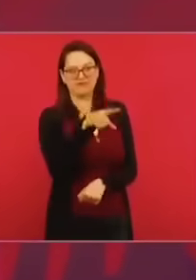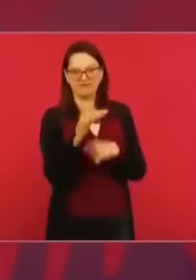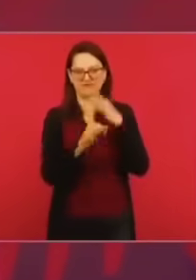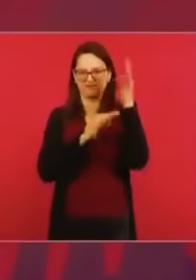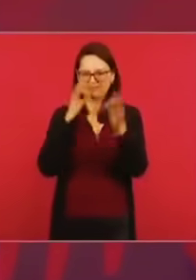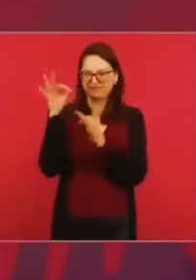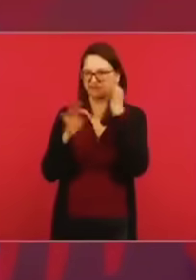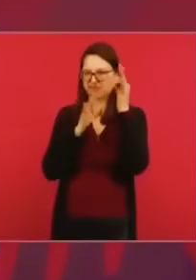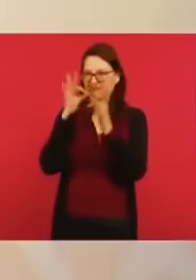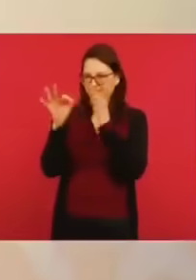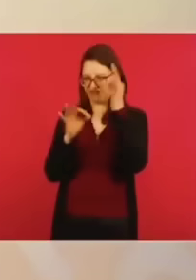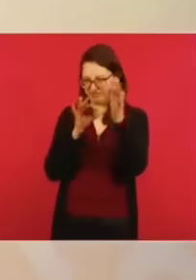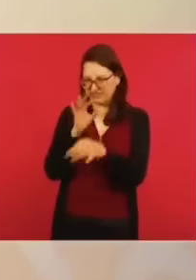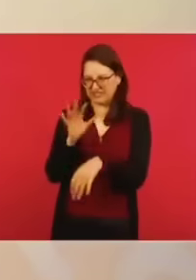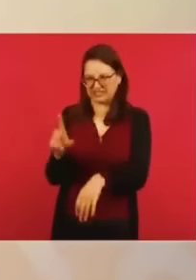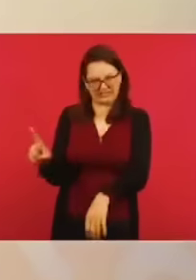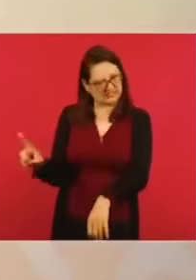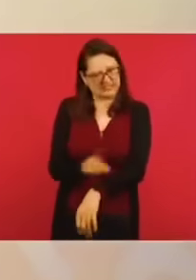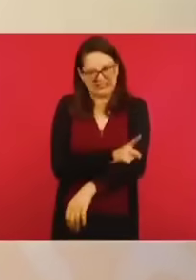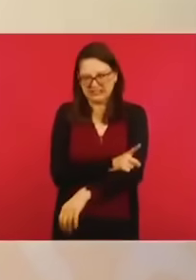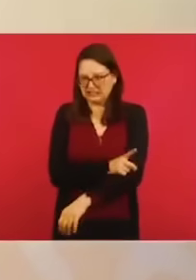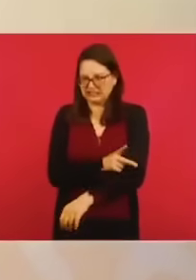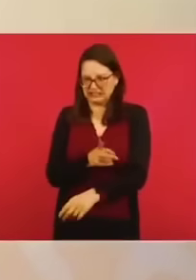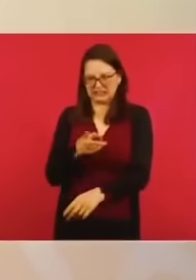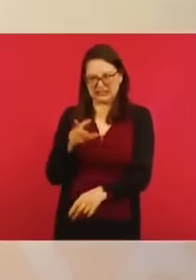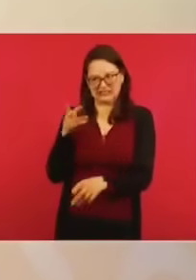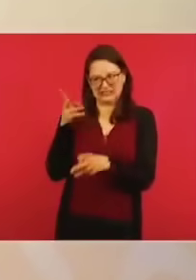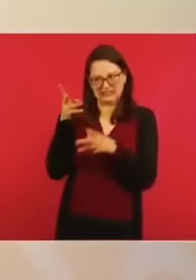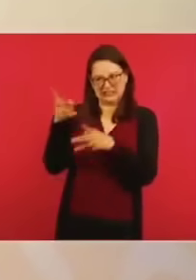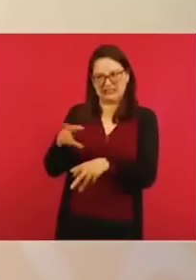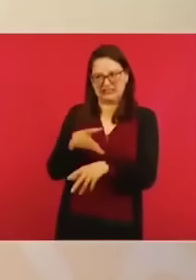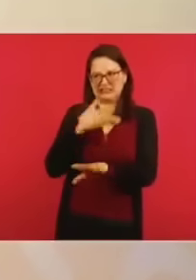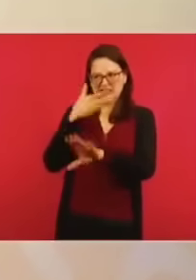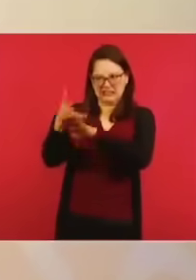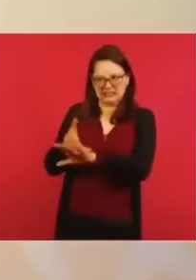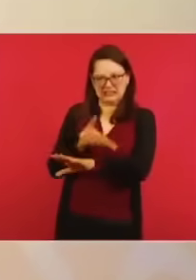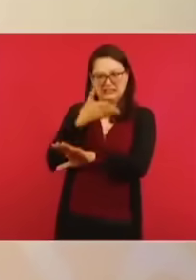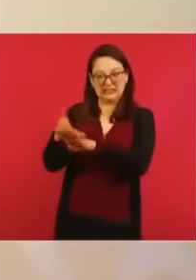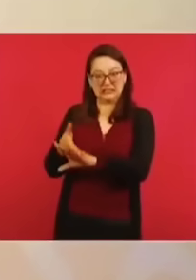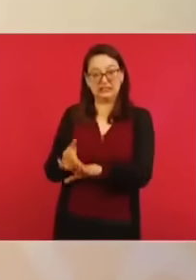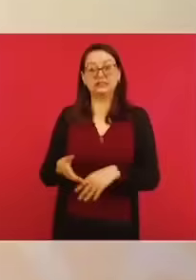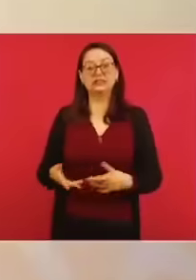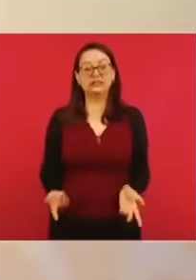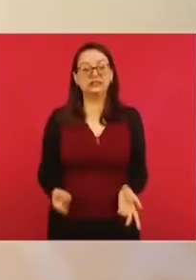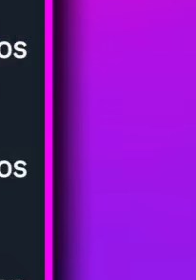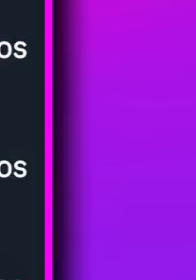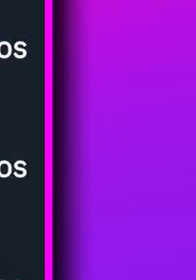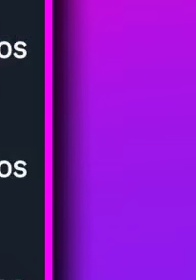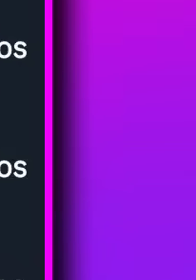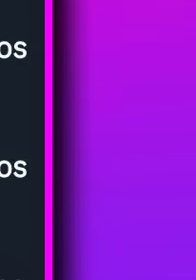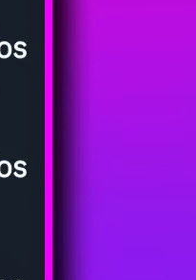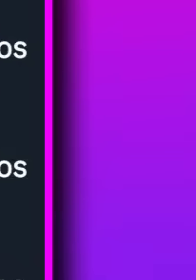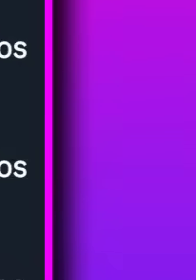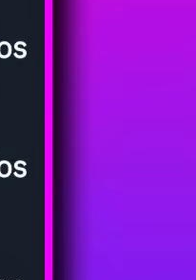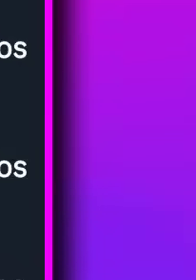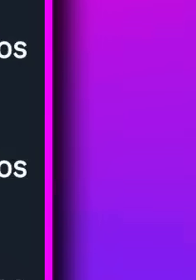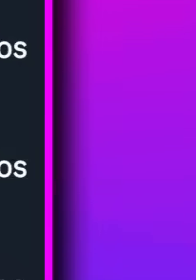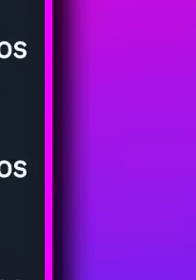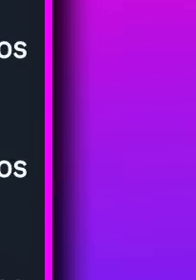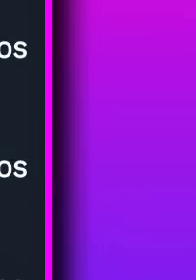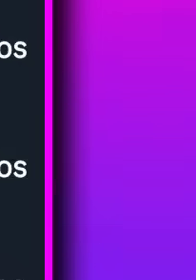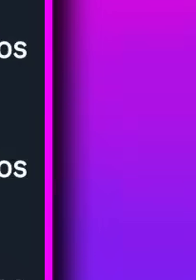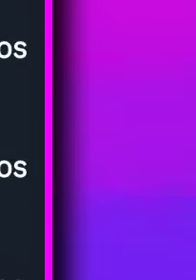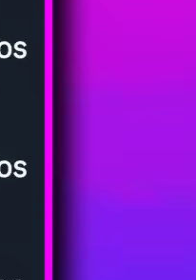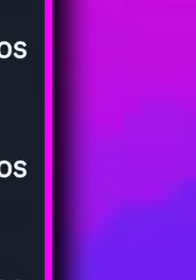incapacidad del gobierno y abriendo el micrófono para que me mienten la madre. Y que hace unos momentos también